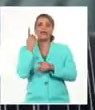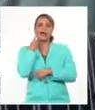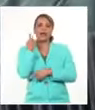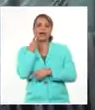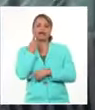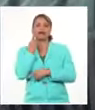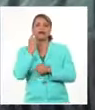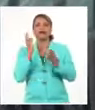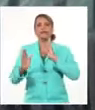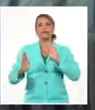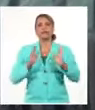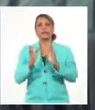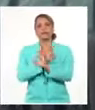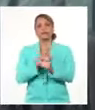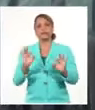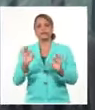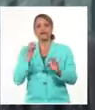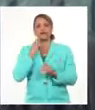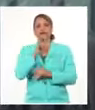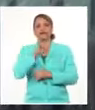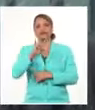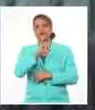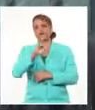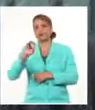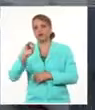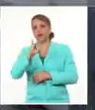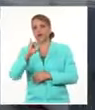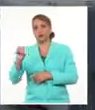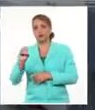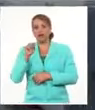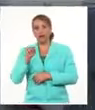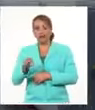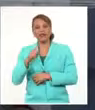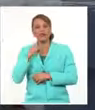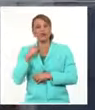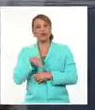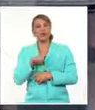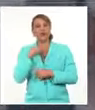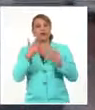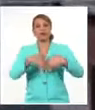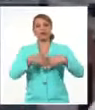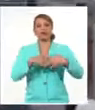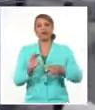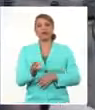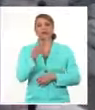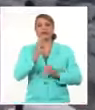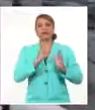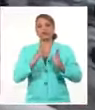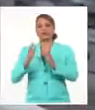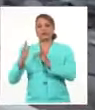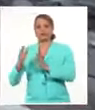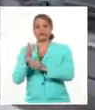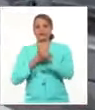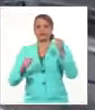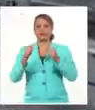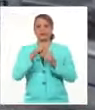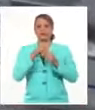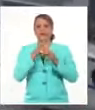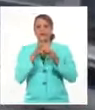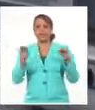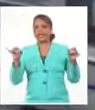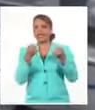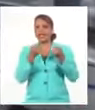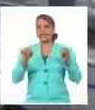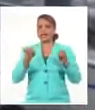periodo especial en la década de los 90 y hoy centra sus producciones en tres renglones principales: hilo de coser,